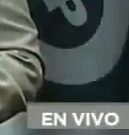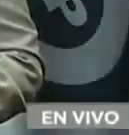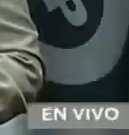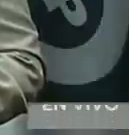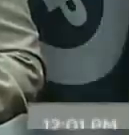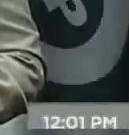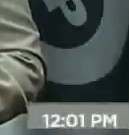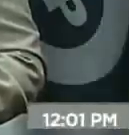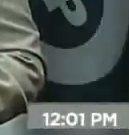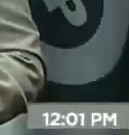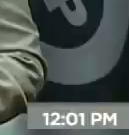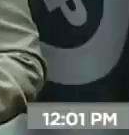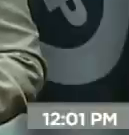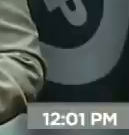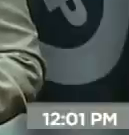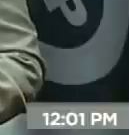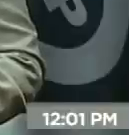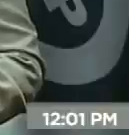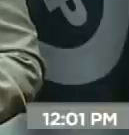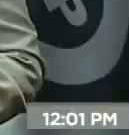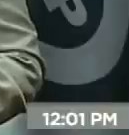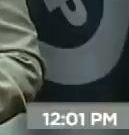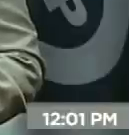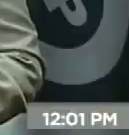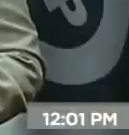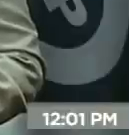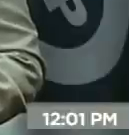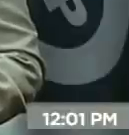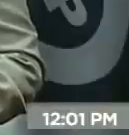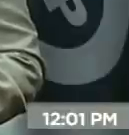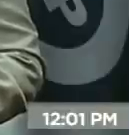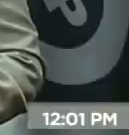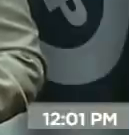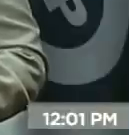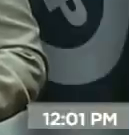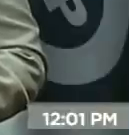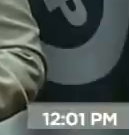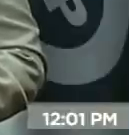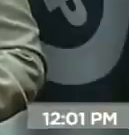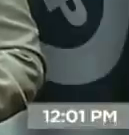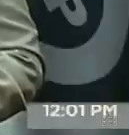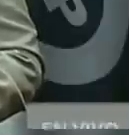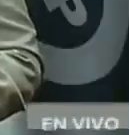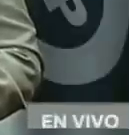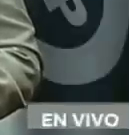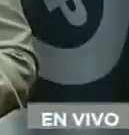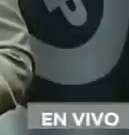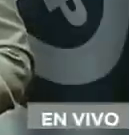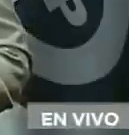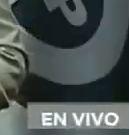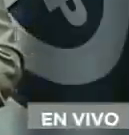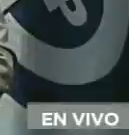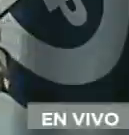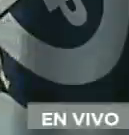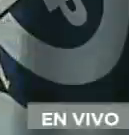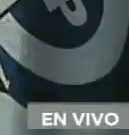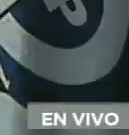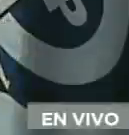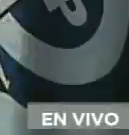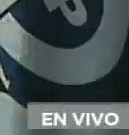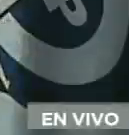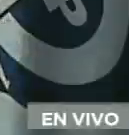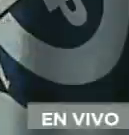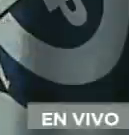inhumanos y privaciones ilegítimas de libertad. De igual forma, miembros de esta misión han